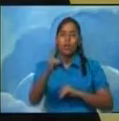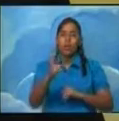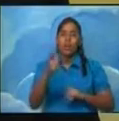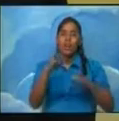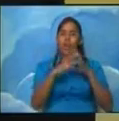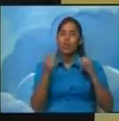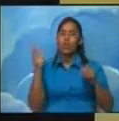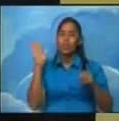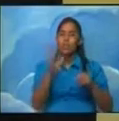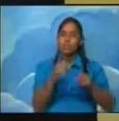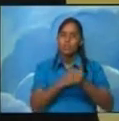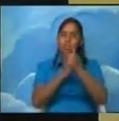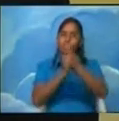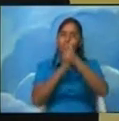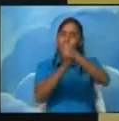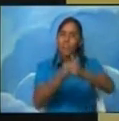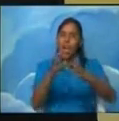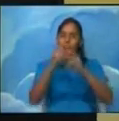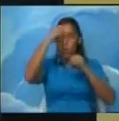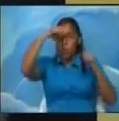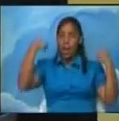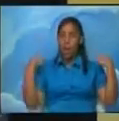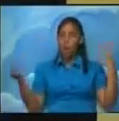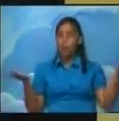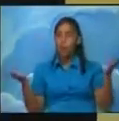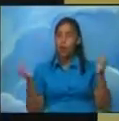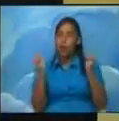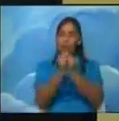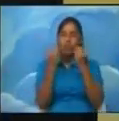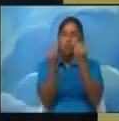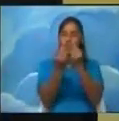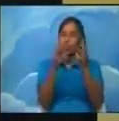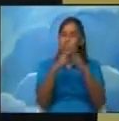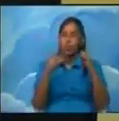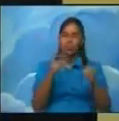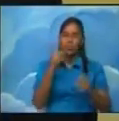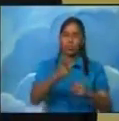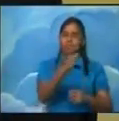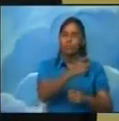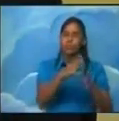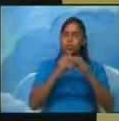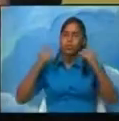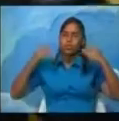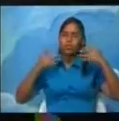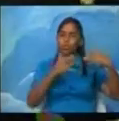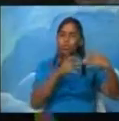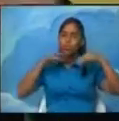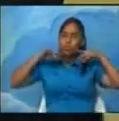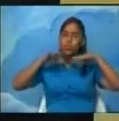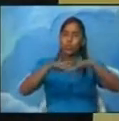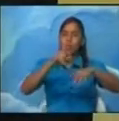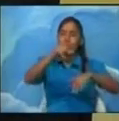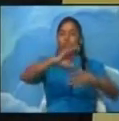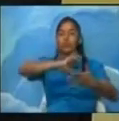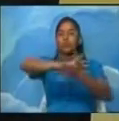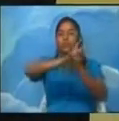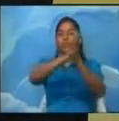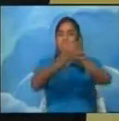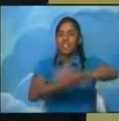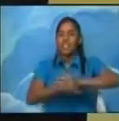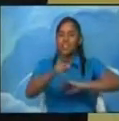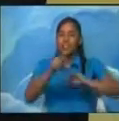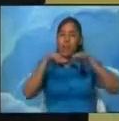venían persiguiéndolos, al faraón junto con todos sus secuaces, todo su ejército, a ellos los destruyó y